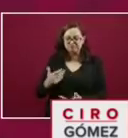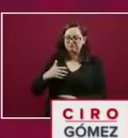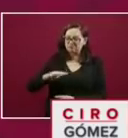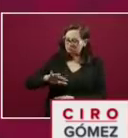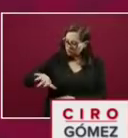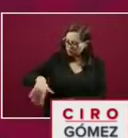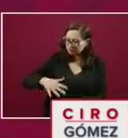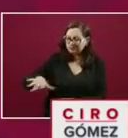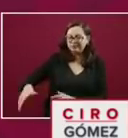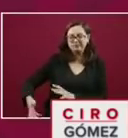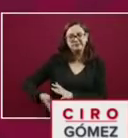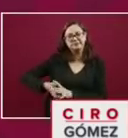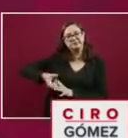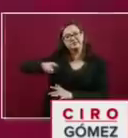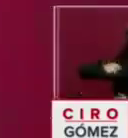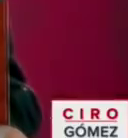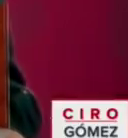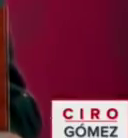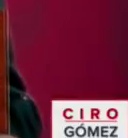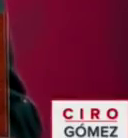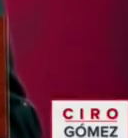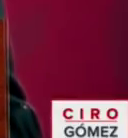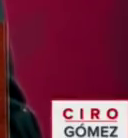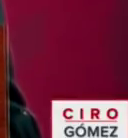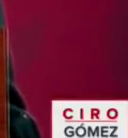un acto de justicia.